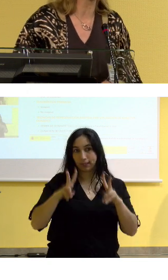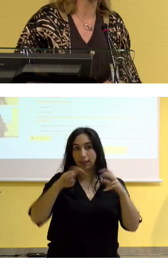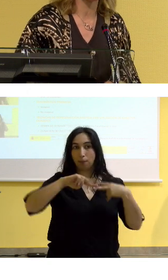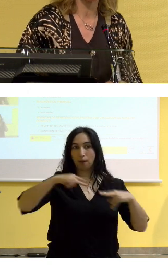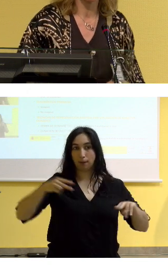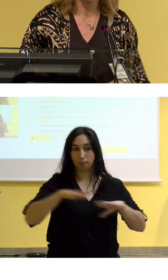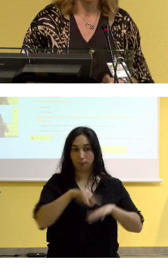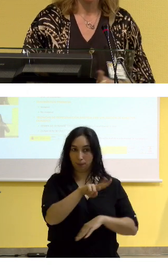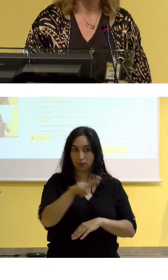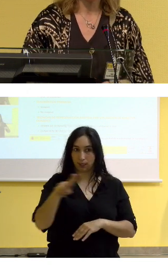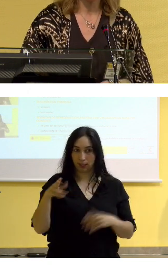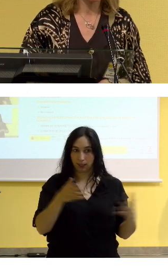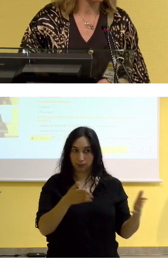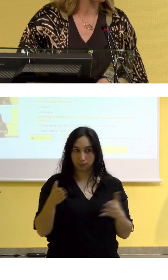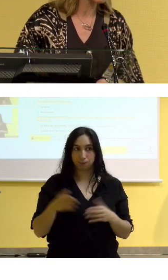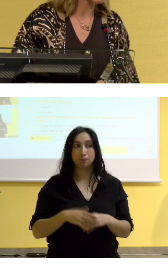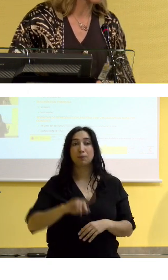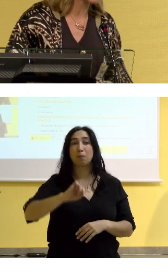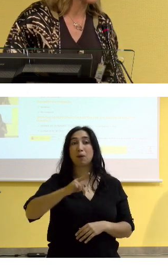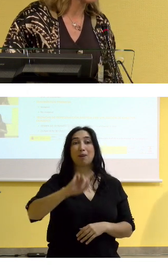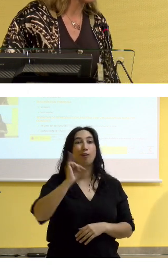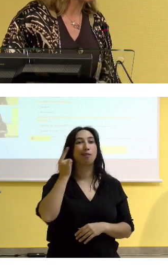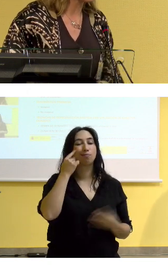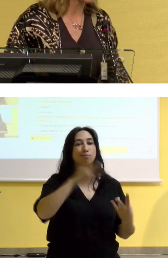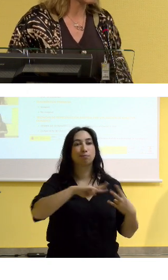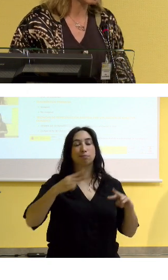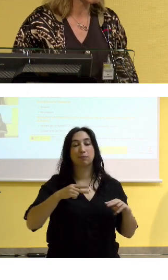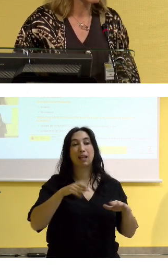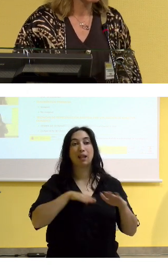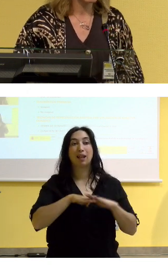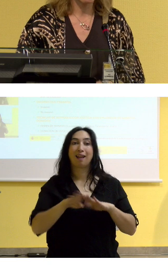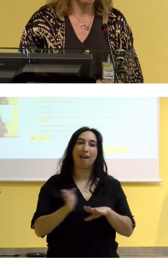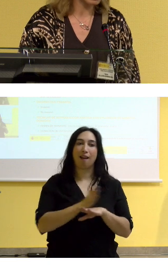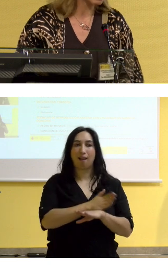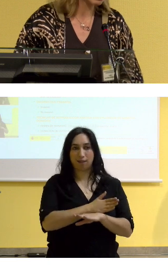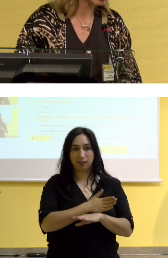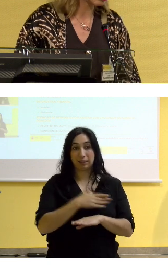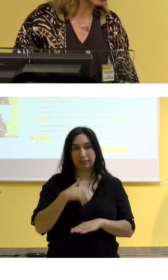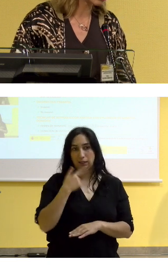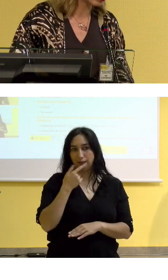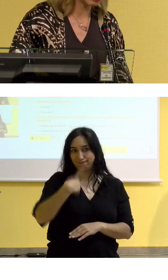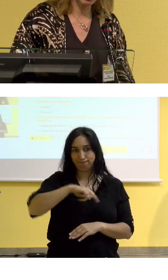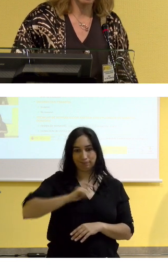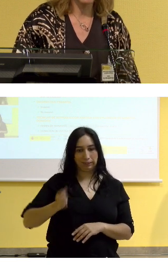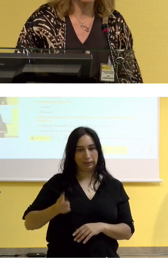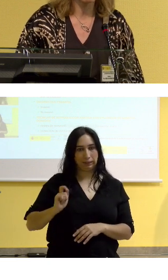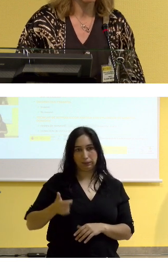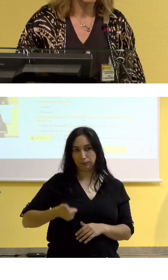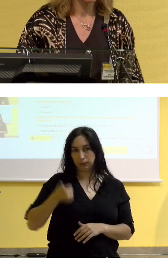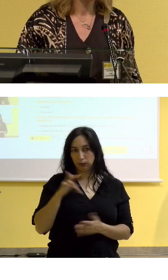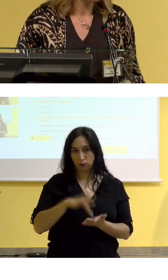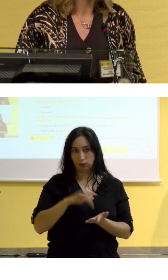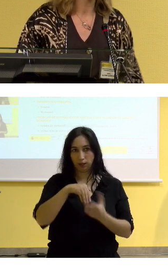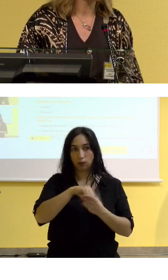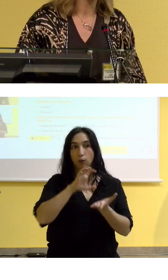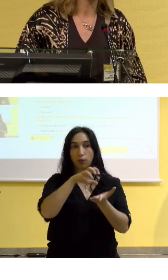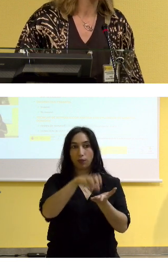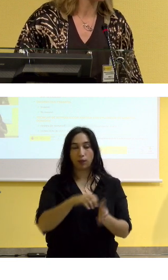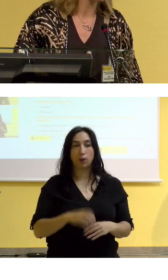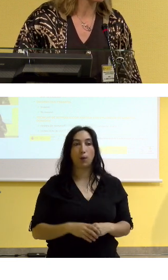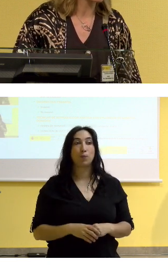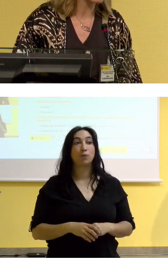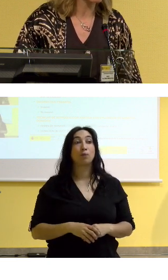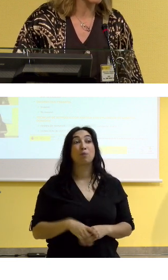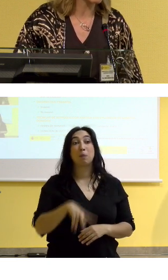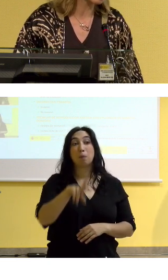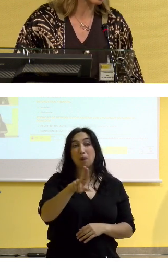estas parejas. Lo primero es el diagnóstico genético preimplantacional, que es lo que más hacemos nosotros en nuestro centro. Se puede plantear a